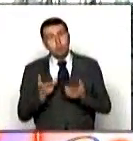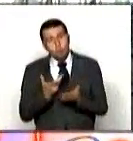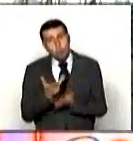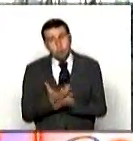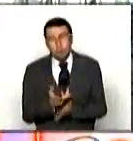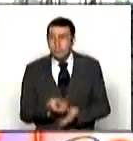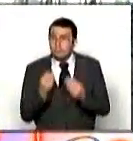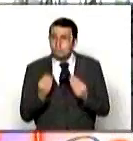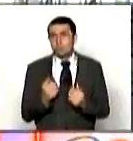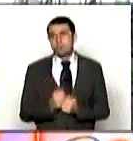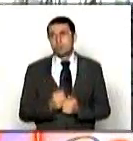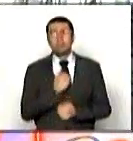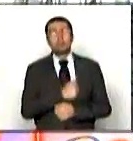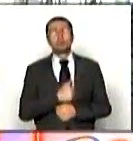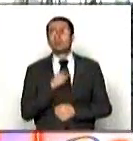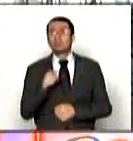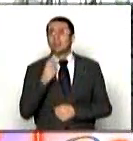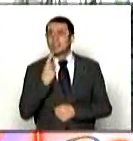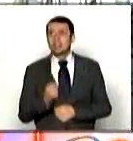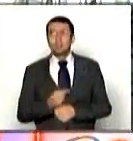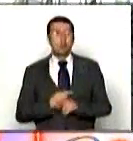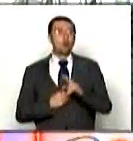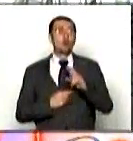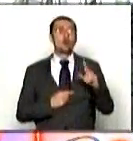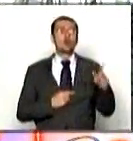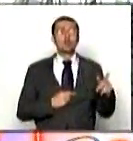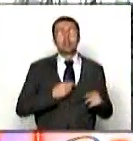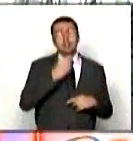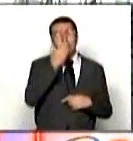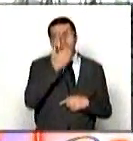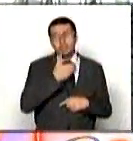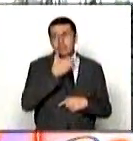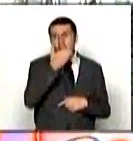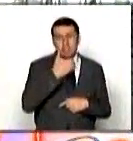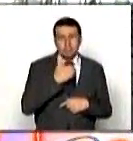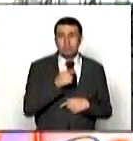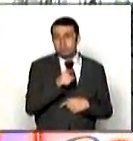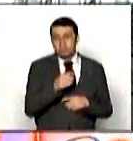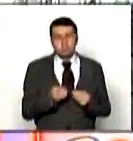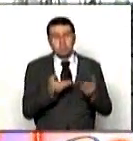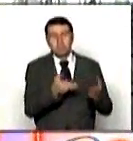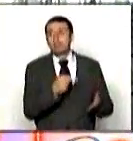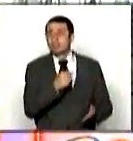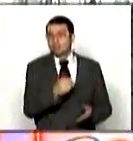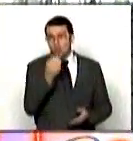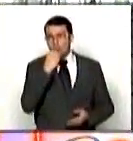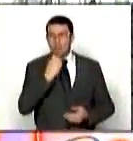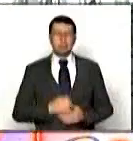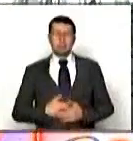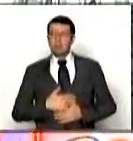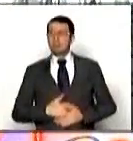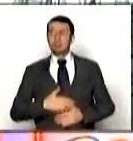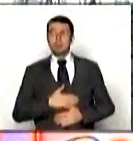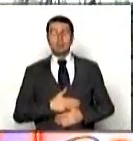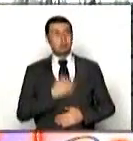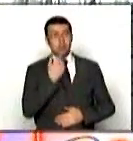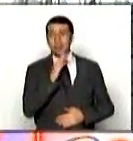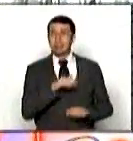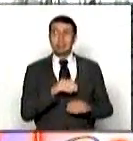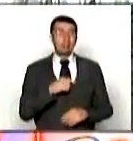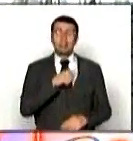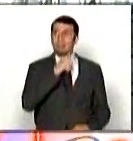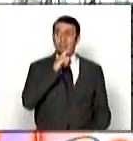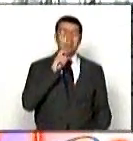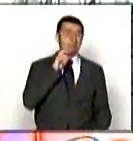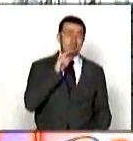le pido el favor, si me dice qué otra fruta le doy como para que le abra más el apetito, porque ella tiene 6 años y medio, pero es